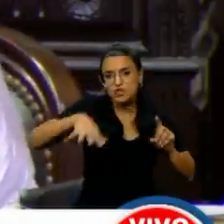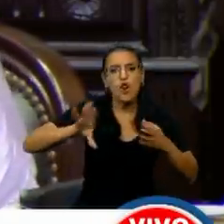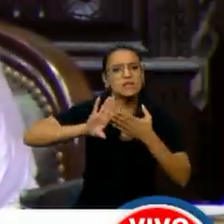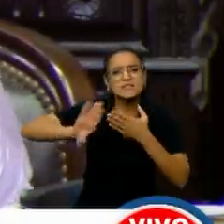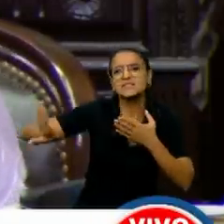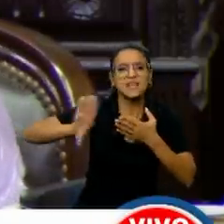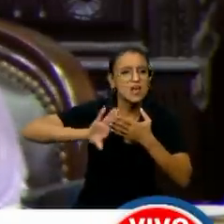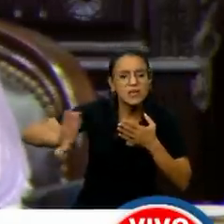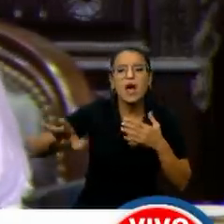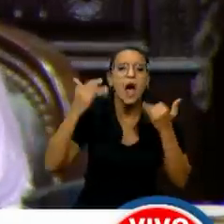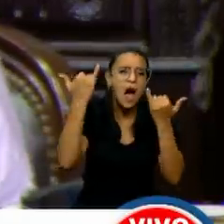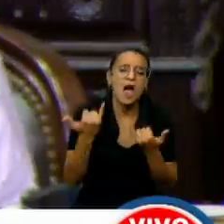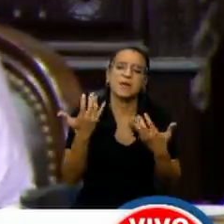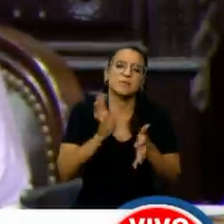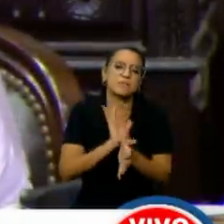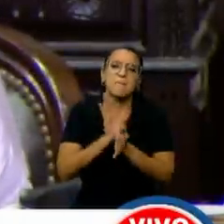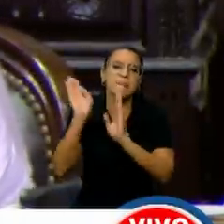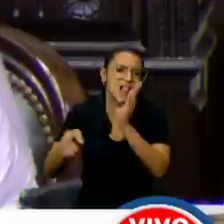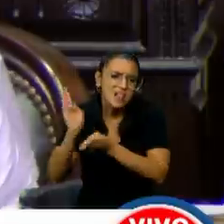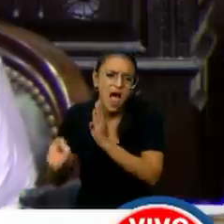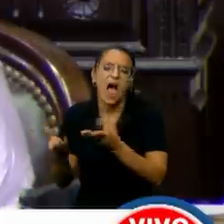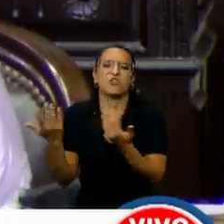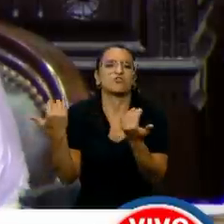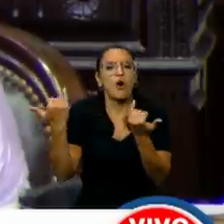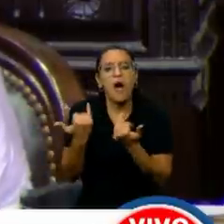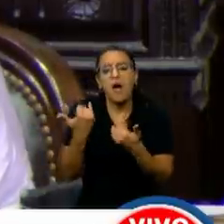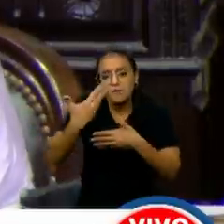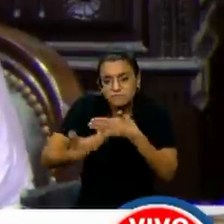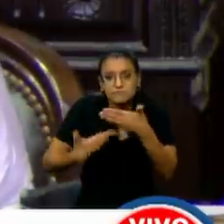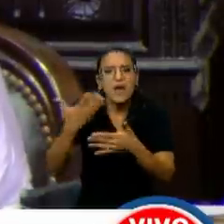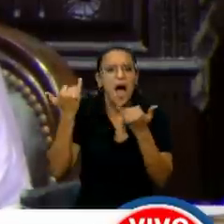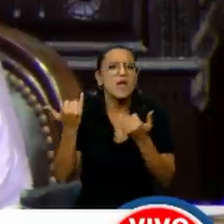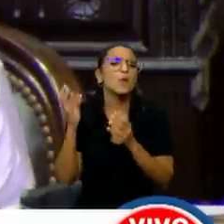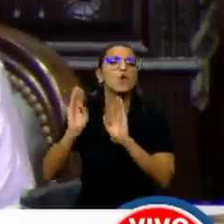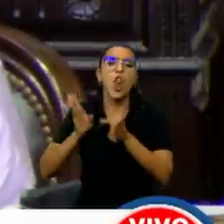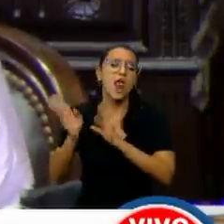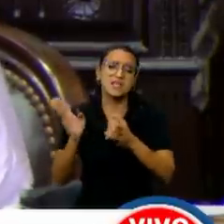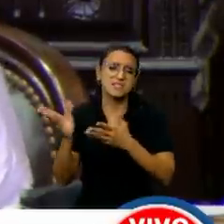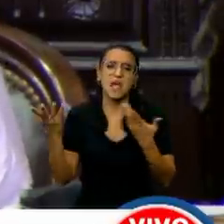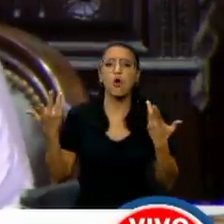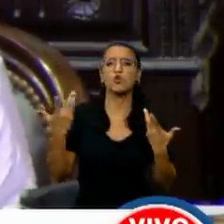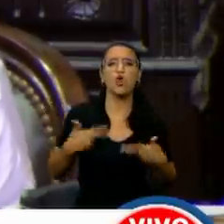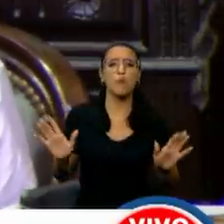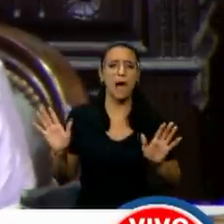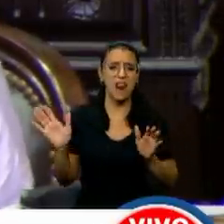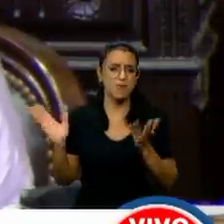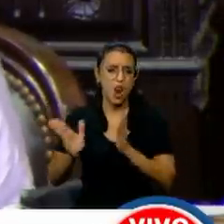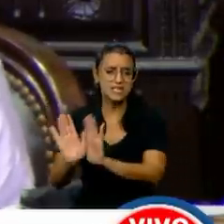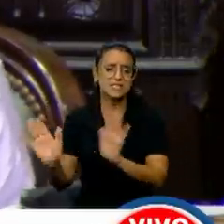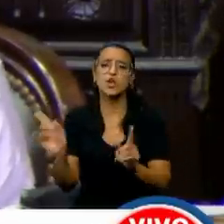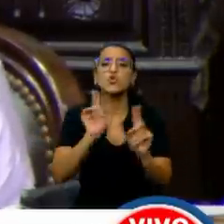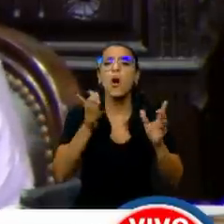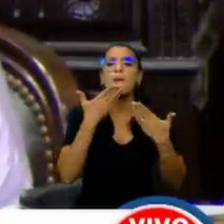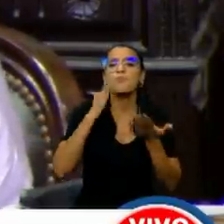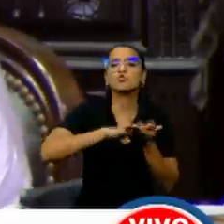quienes han recibido distintas expresiones del maltrato quienes a cada paso que dan sufren la violencia normativa y normalizadora no hablamos de